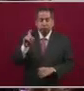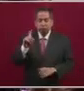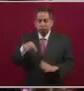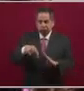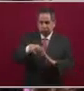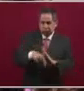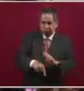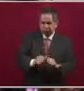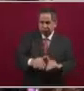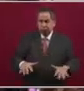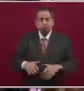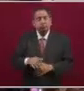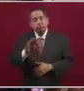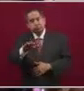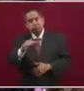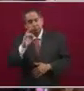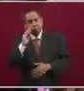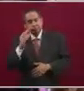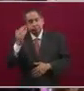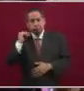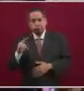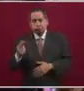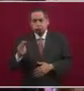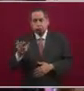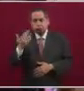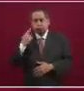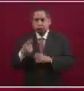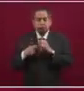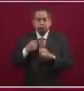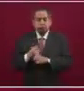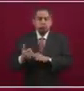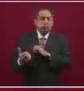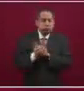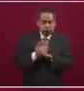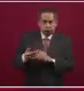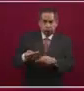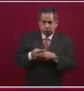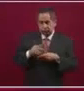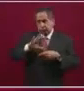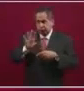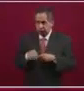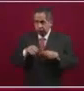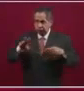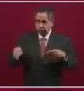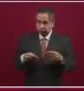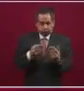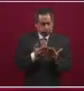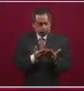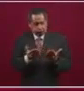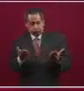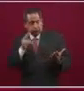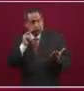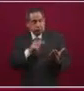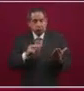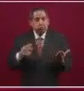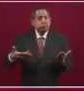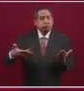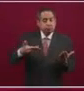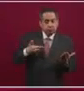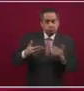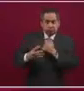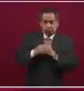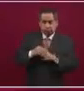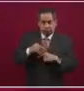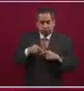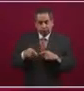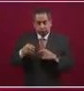si es una solicitud de noviembre del año pasado se complementó durante estos